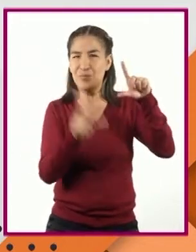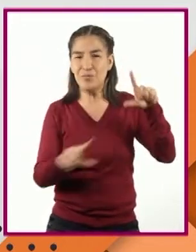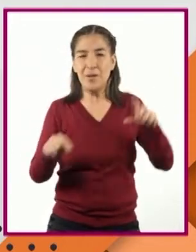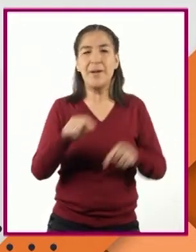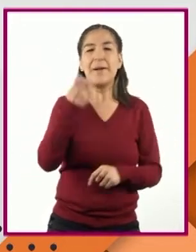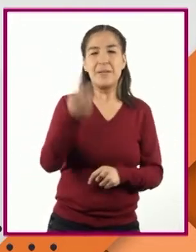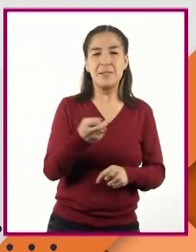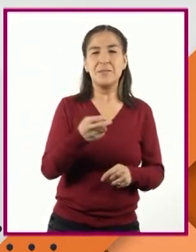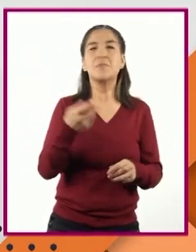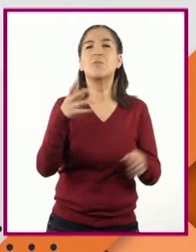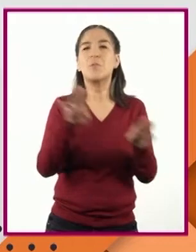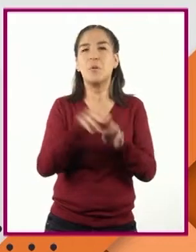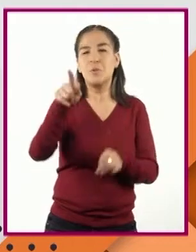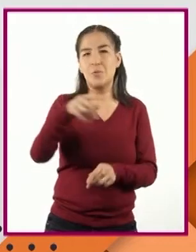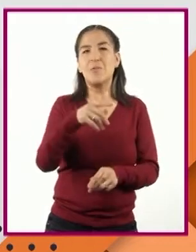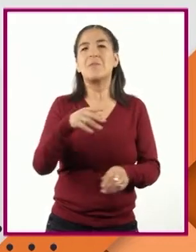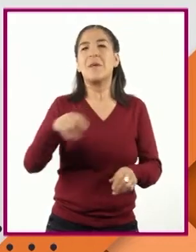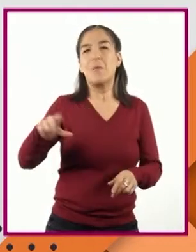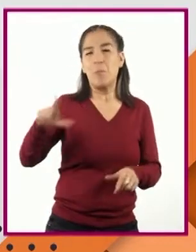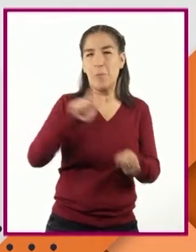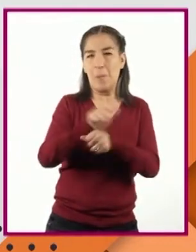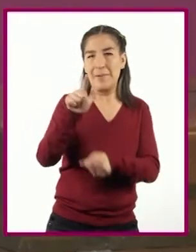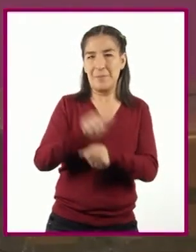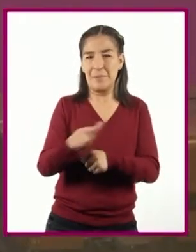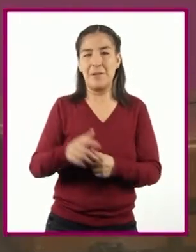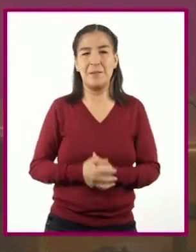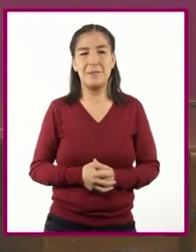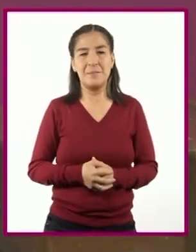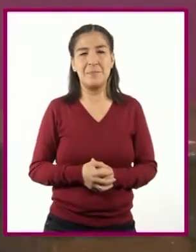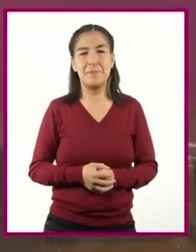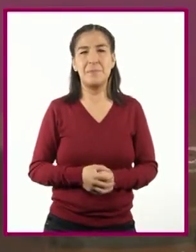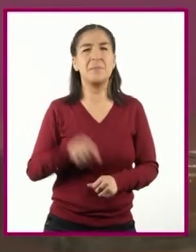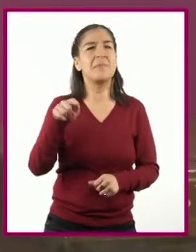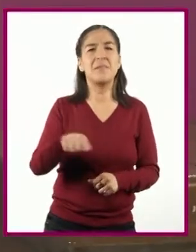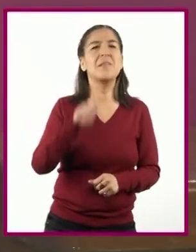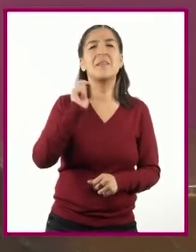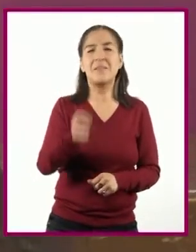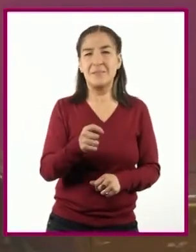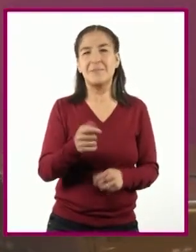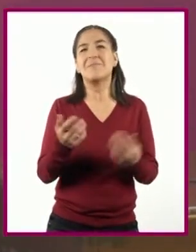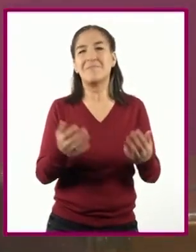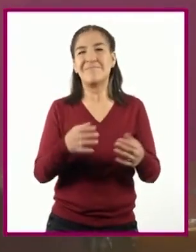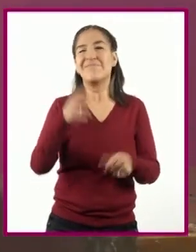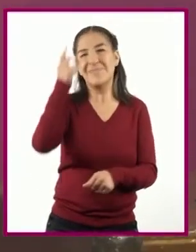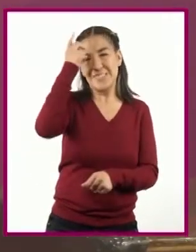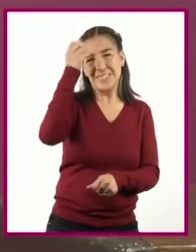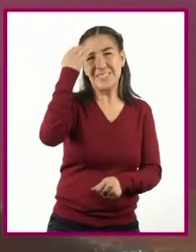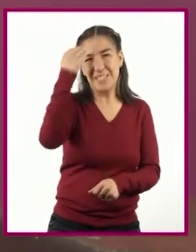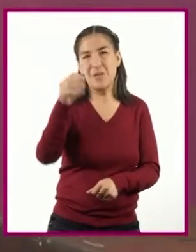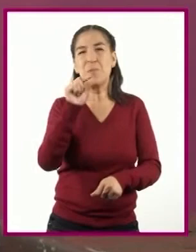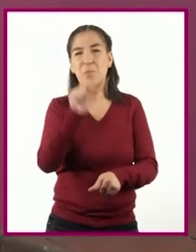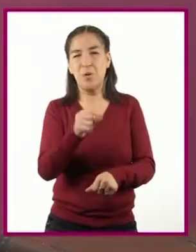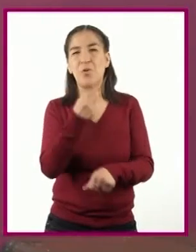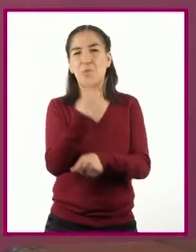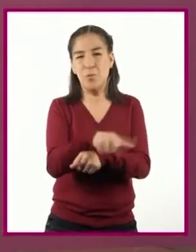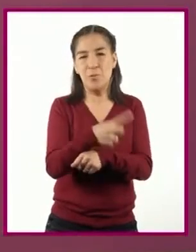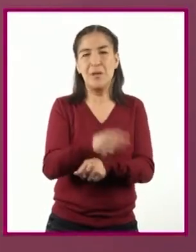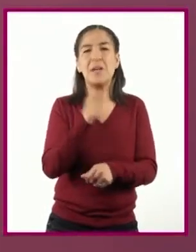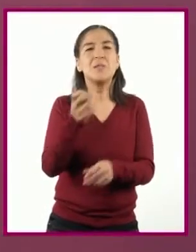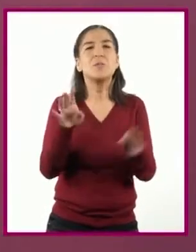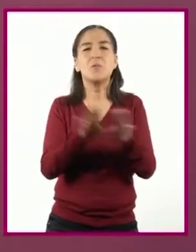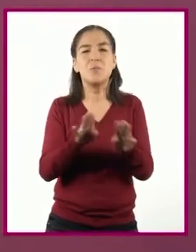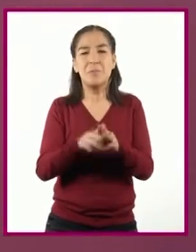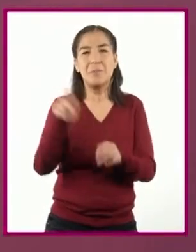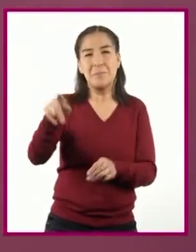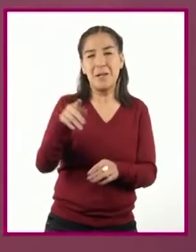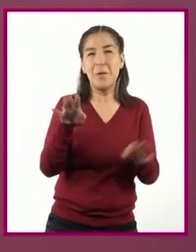comprendía la Capitanía de Guatemala. Esta extensión duró poco tiempo, ya que al terminar el primer imperio mexicano,